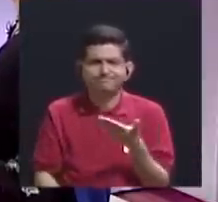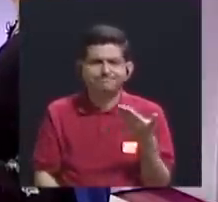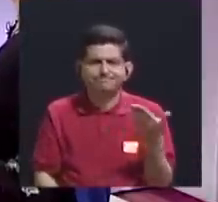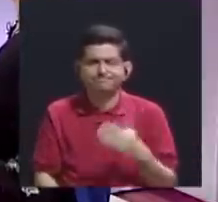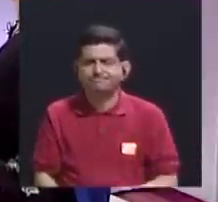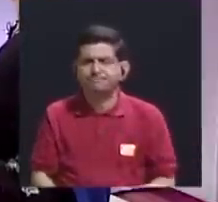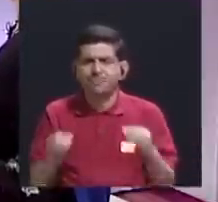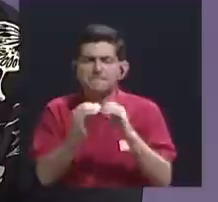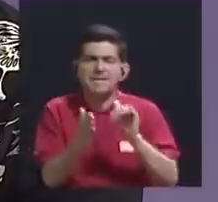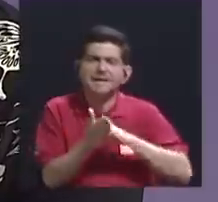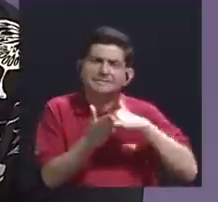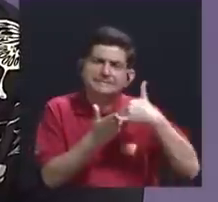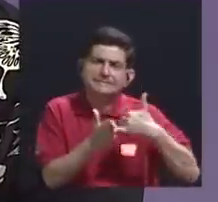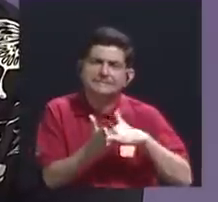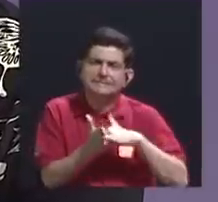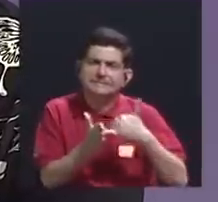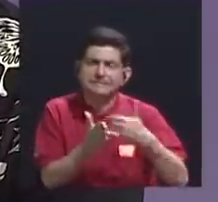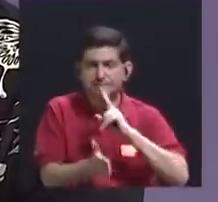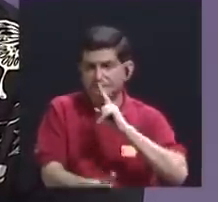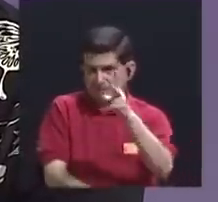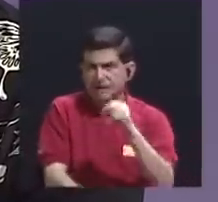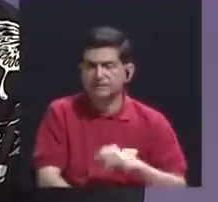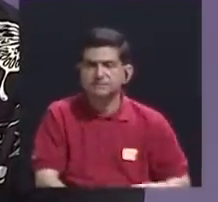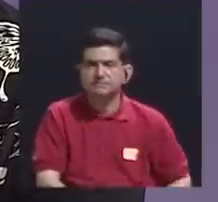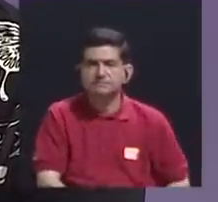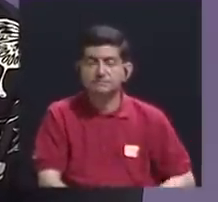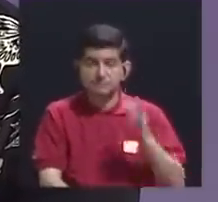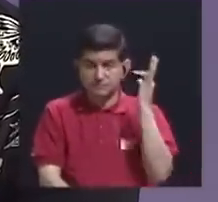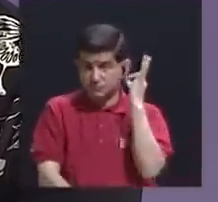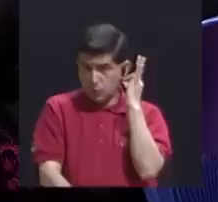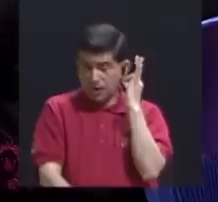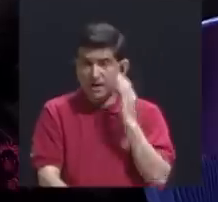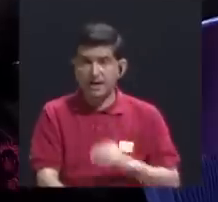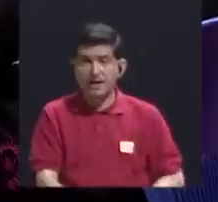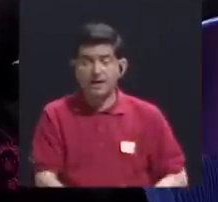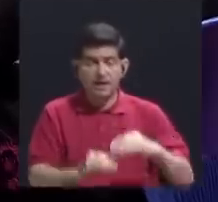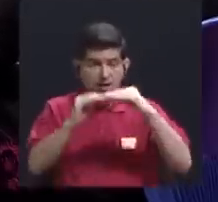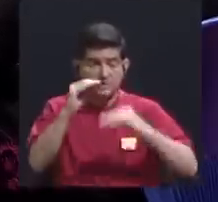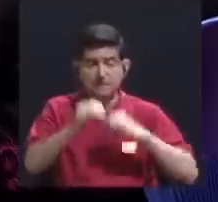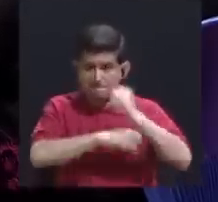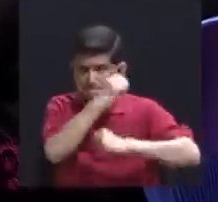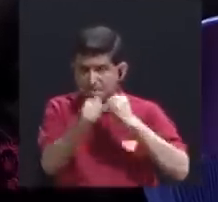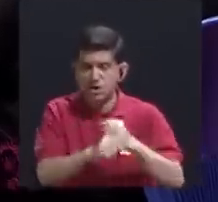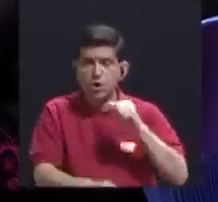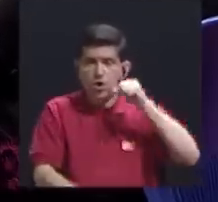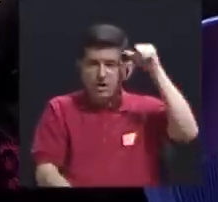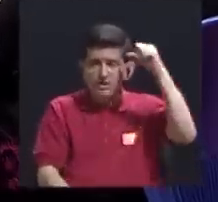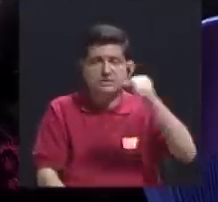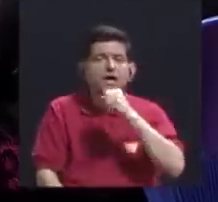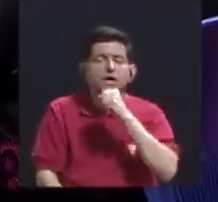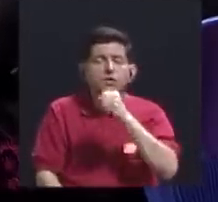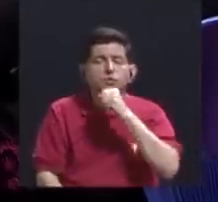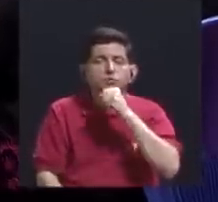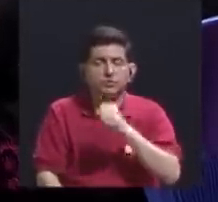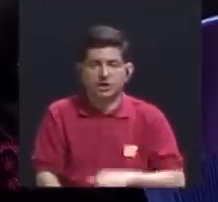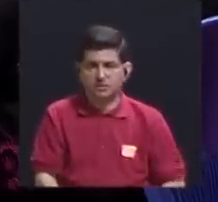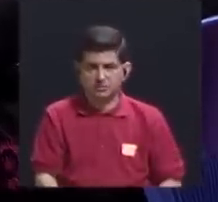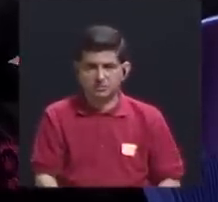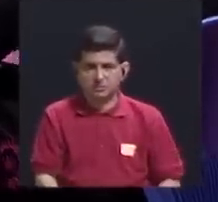mayor vulnerabilidad pérez menores de edad adultas mayores